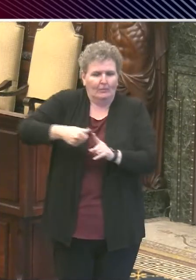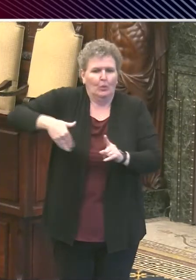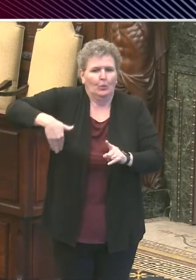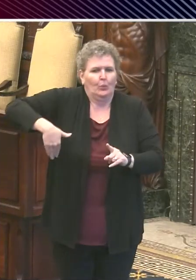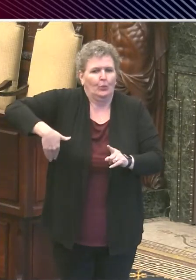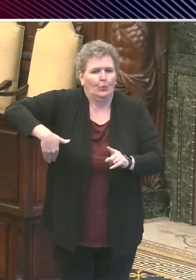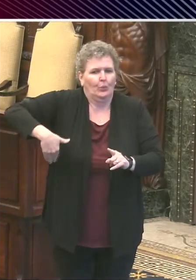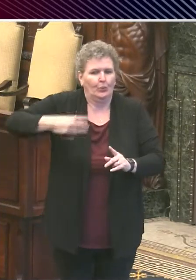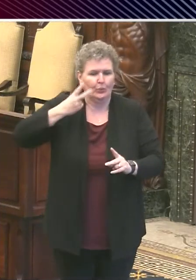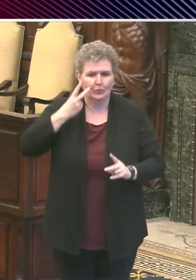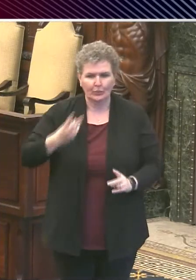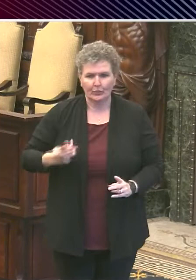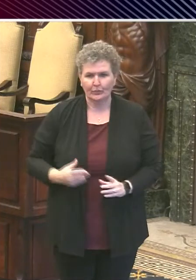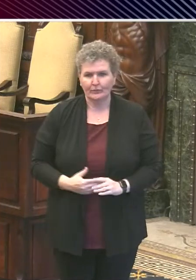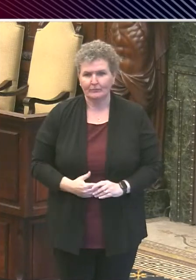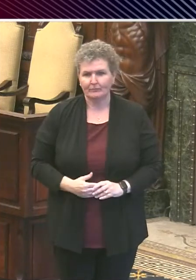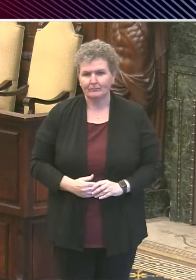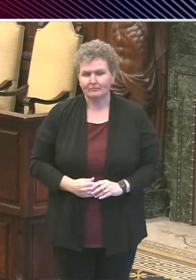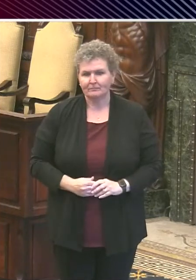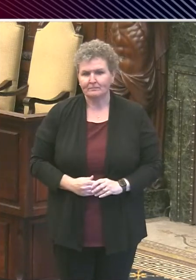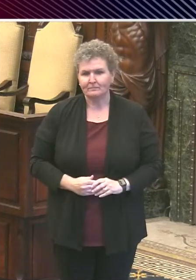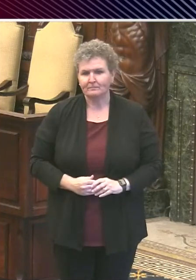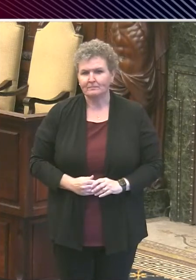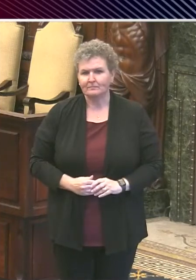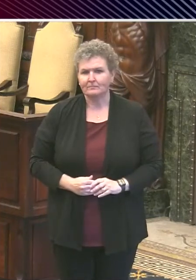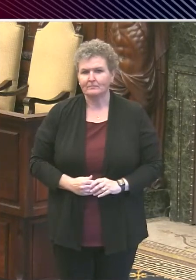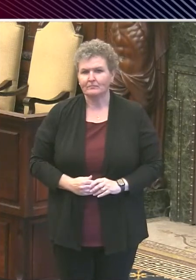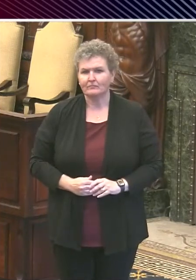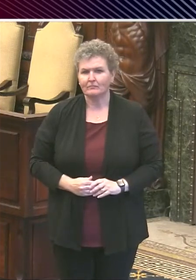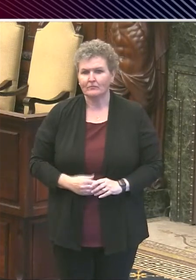You would like the interpretation now? Yes. Yes, if you don't mind.